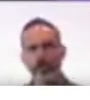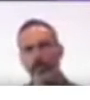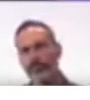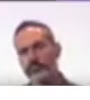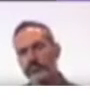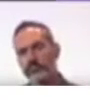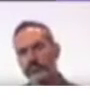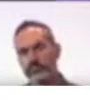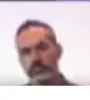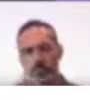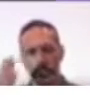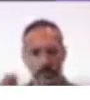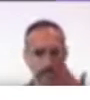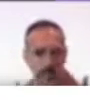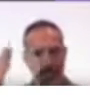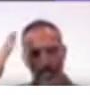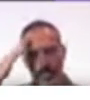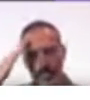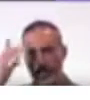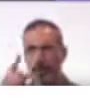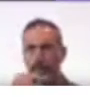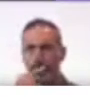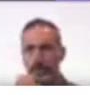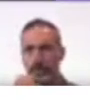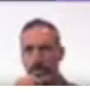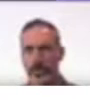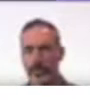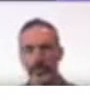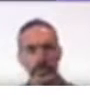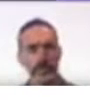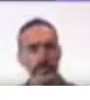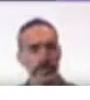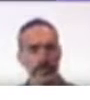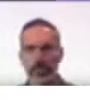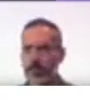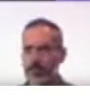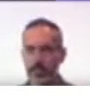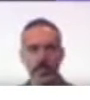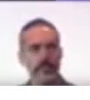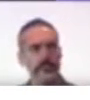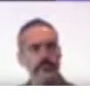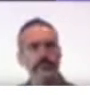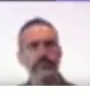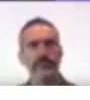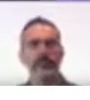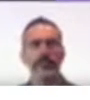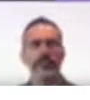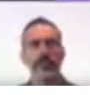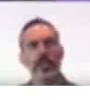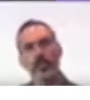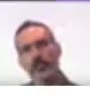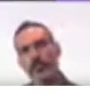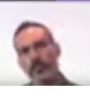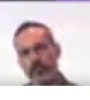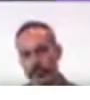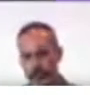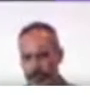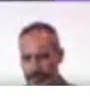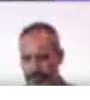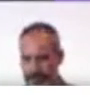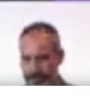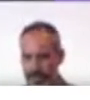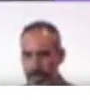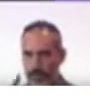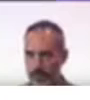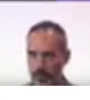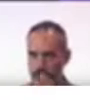Liderazgo para Policías y Comités de Participación Ciudadana. Y vamos a impulsar nuevos proyectos para la